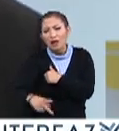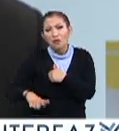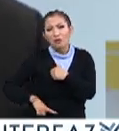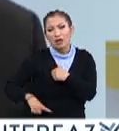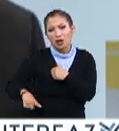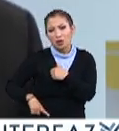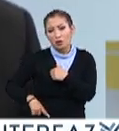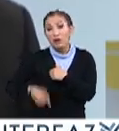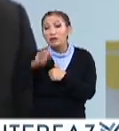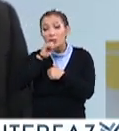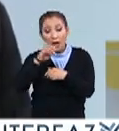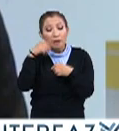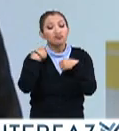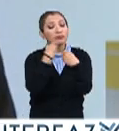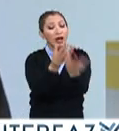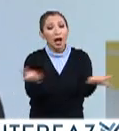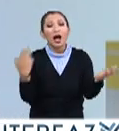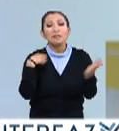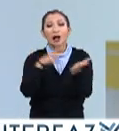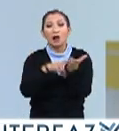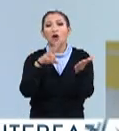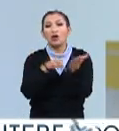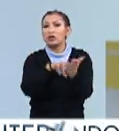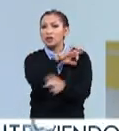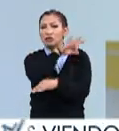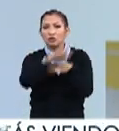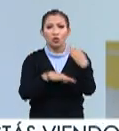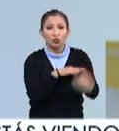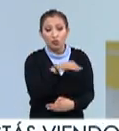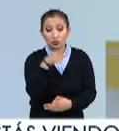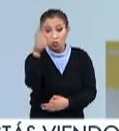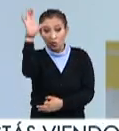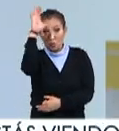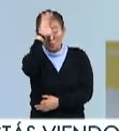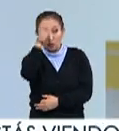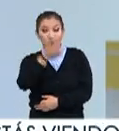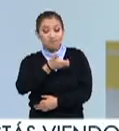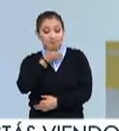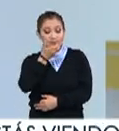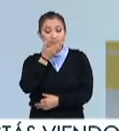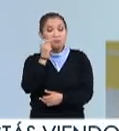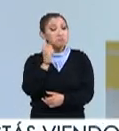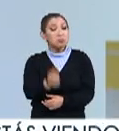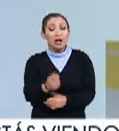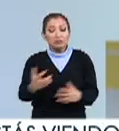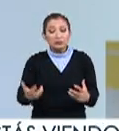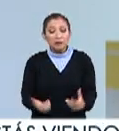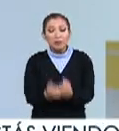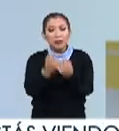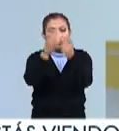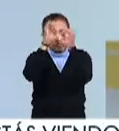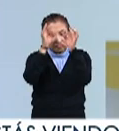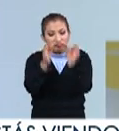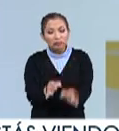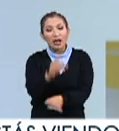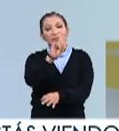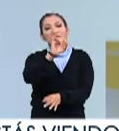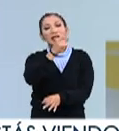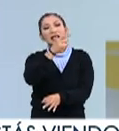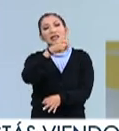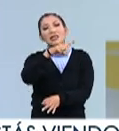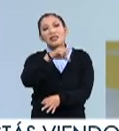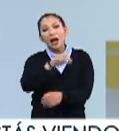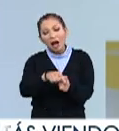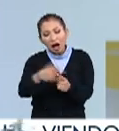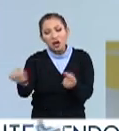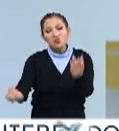sembrar valores universales. Una cultura que rescate la dignidad, la